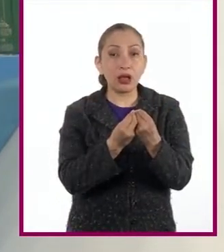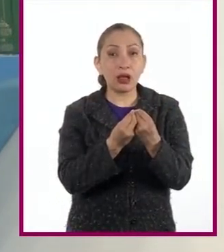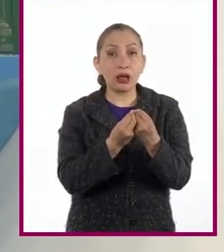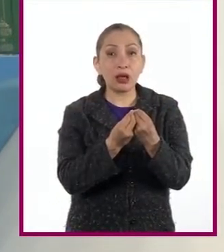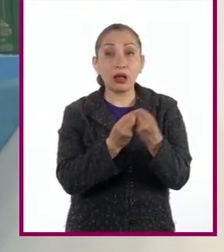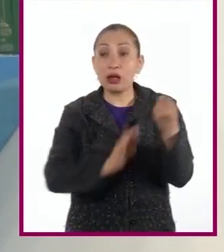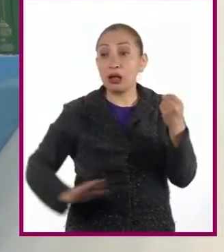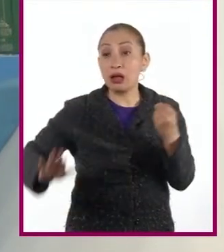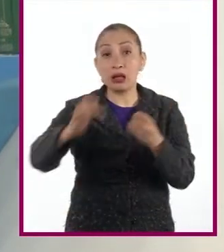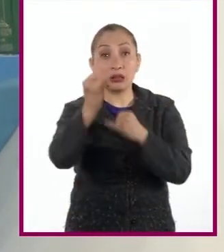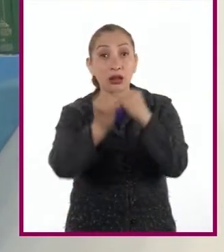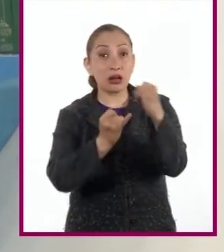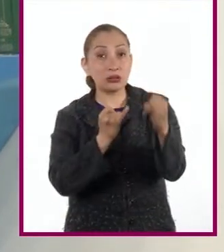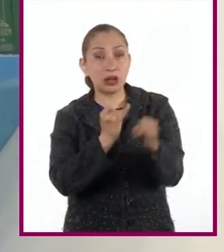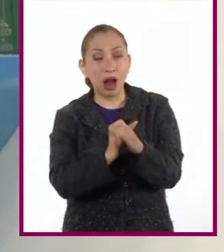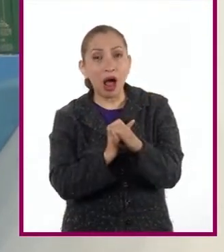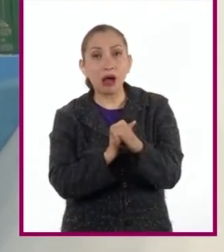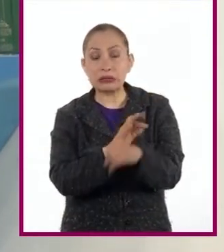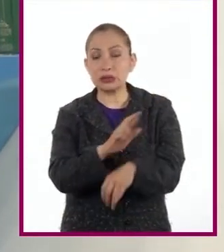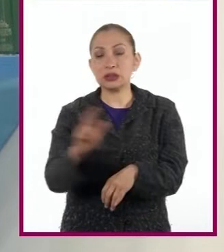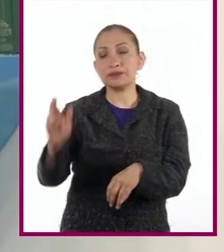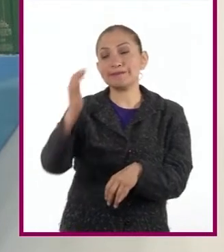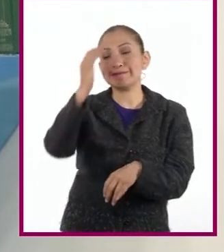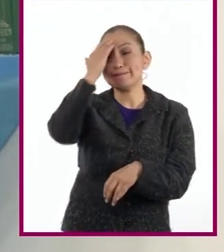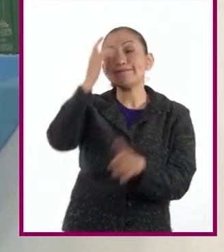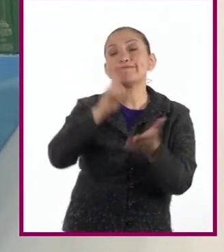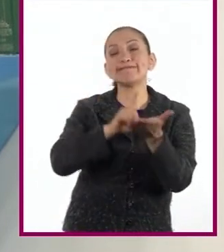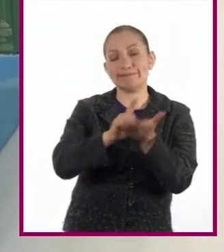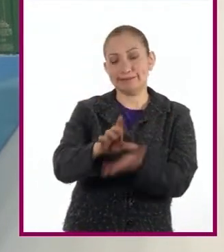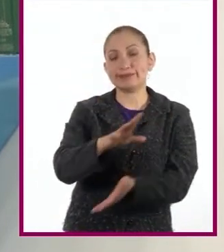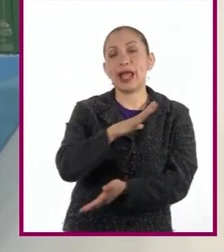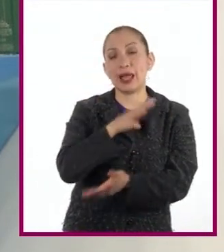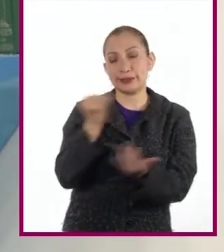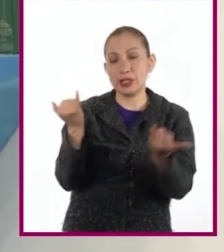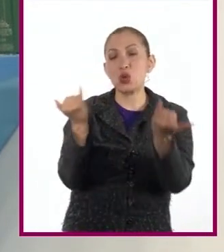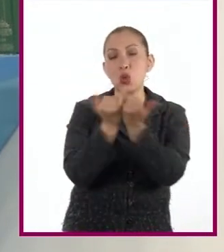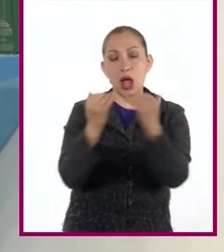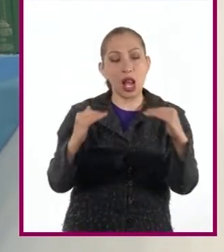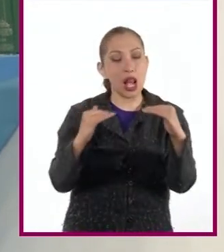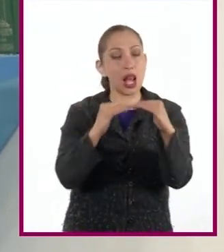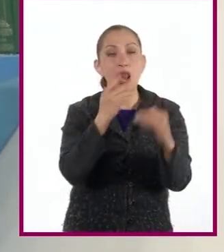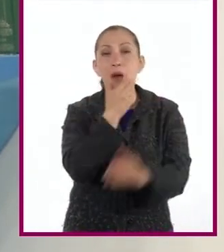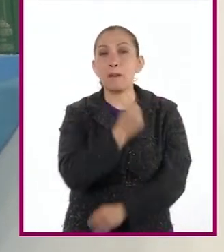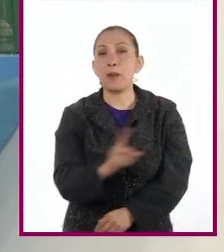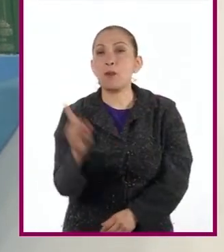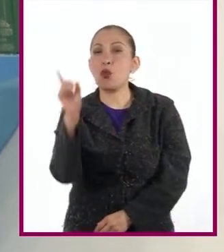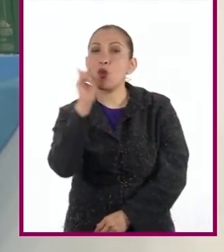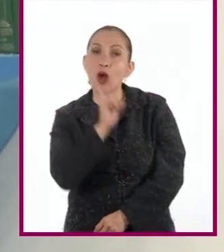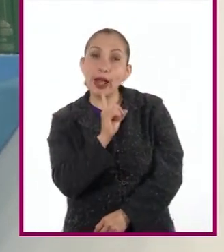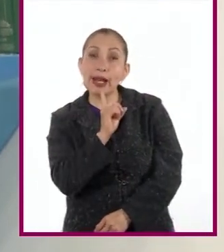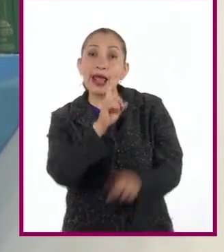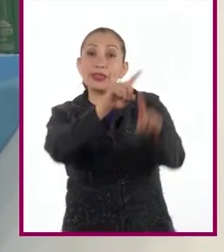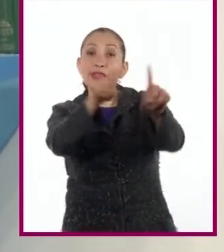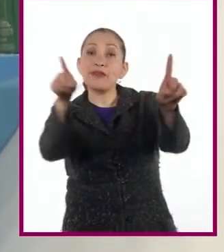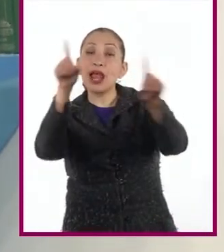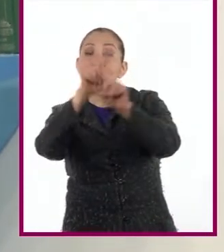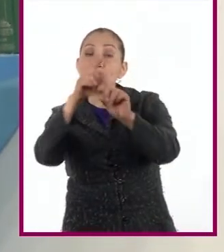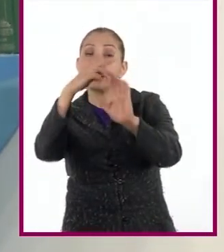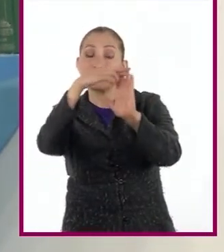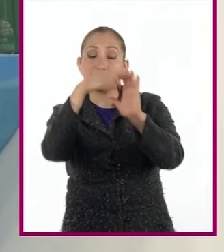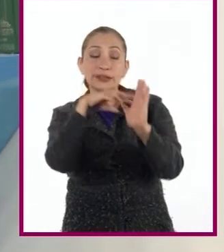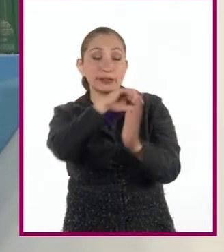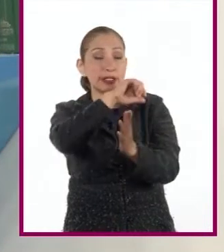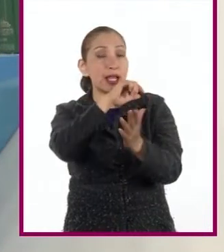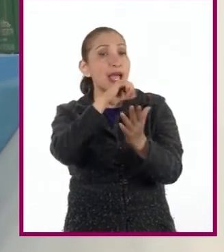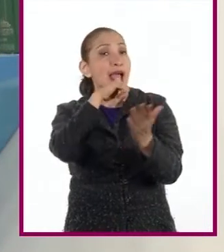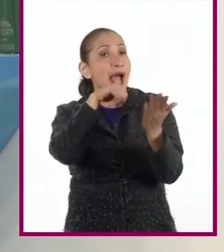a nivel internacional se reconoció el derecho a la igualdad entre mujeres y hombres en diversos tratados como